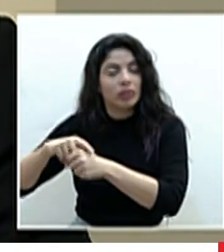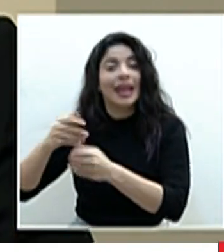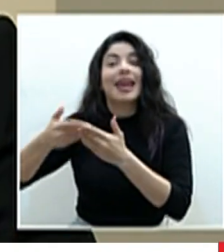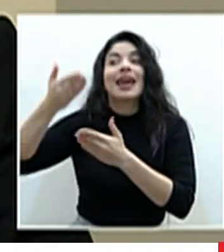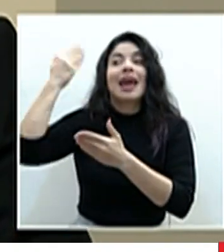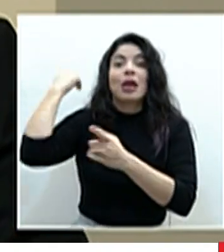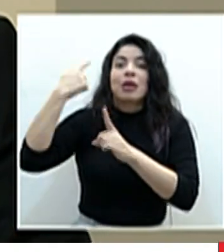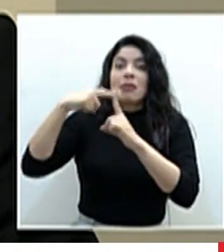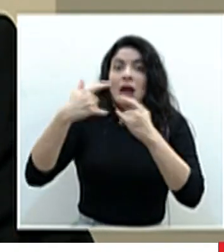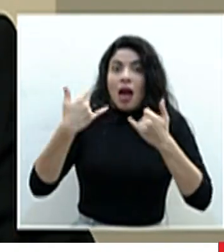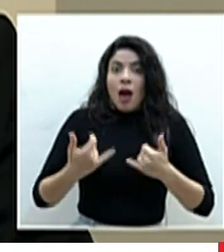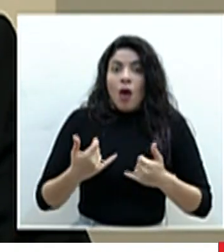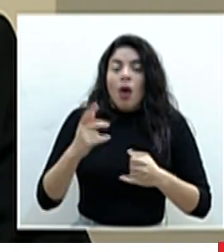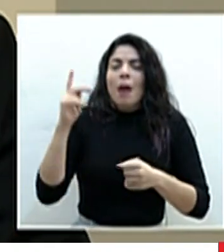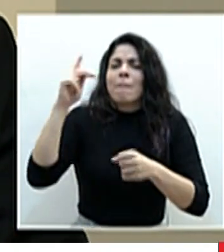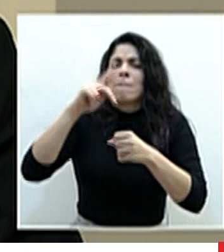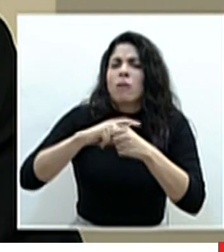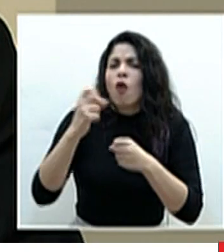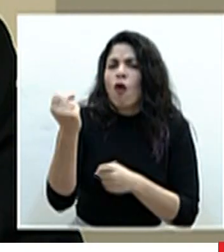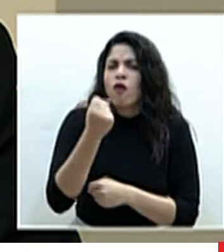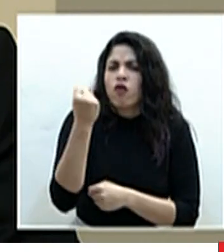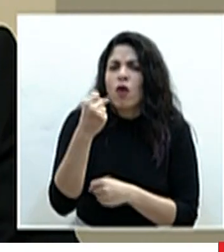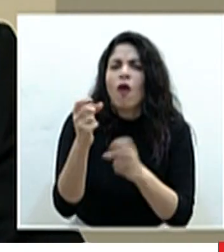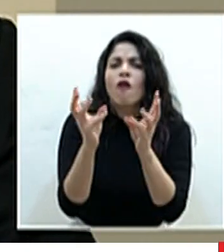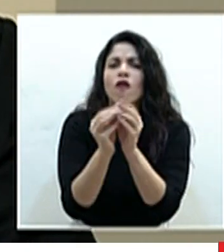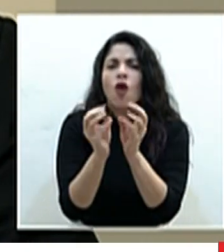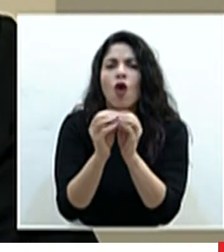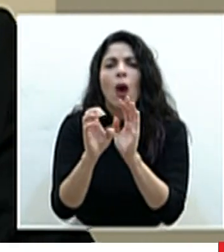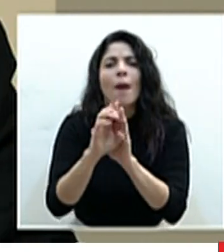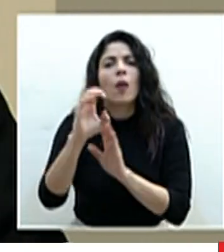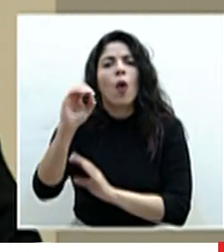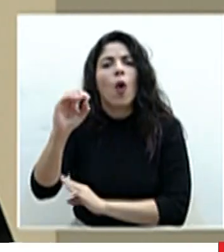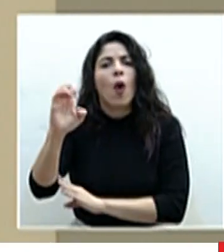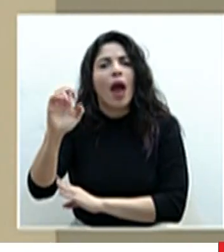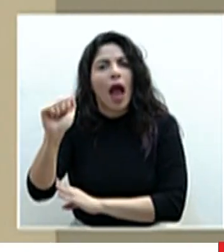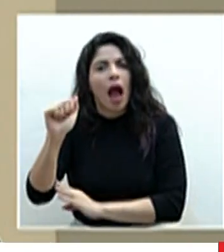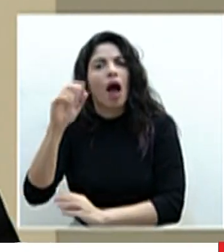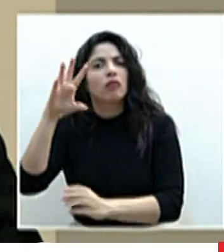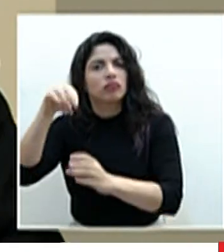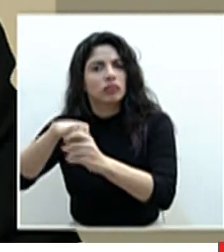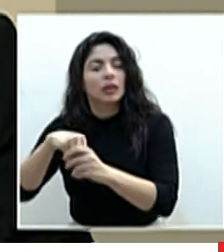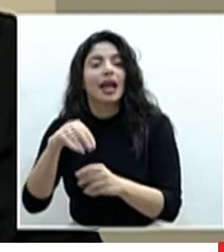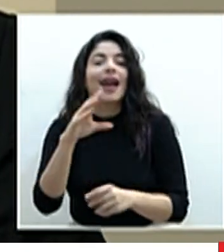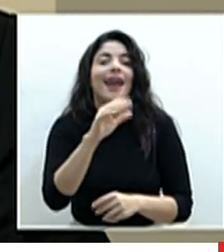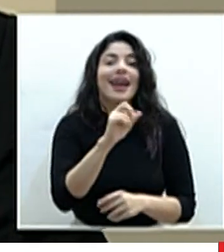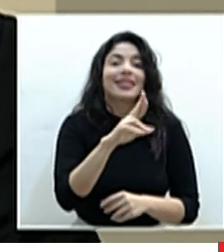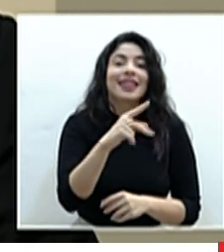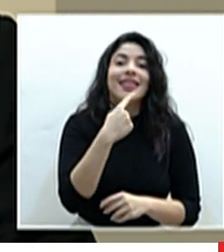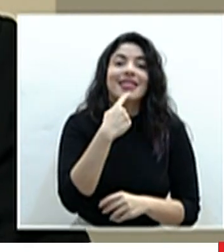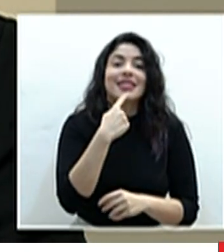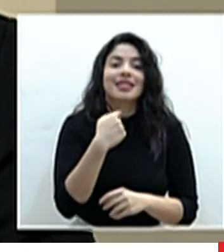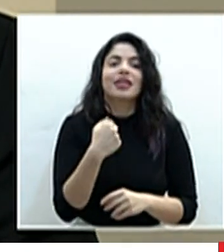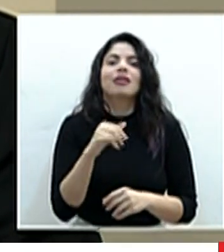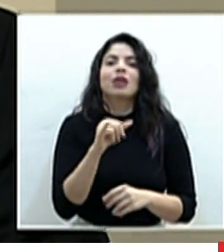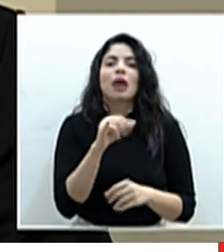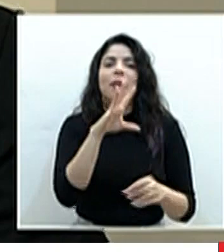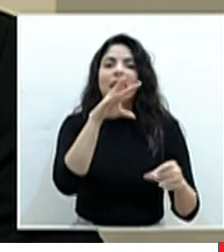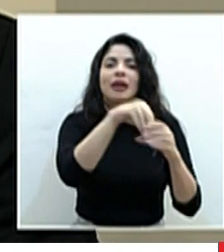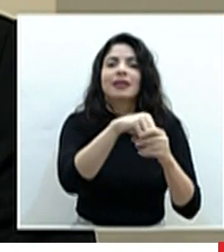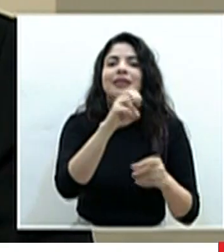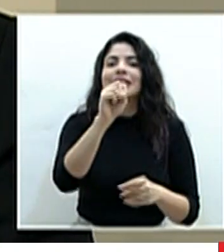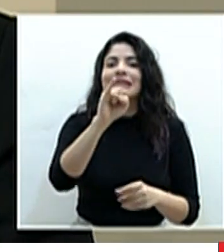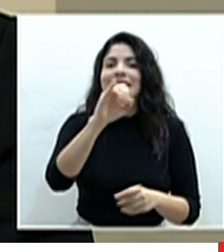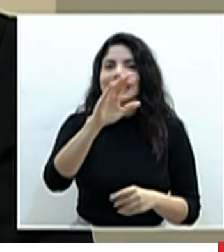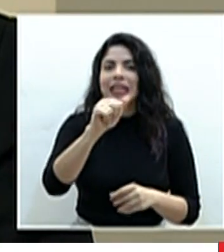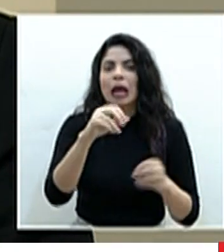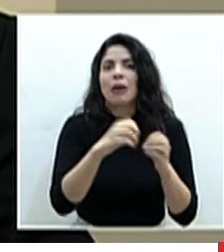ahora también una participación muy fuerte en foros como la OEA y, como dijo el canciller, también más activamente en el SICA.